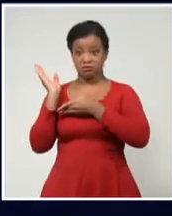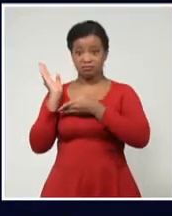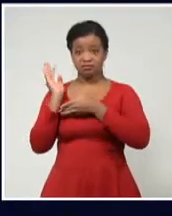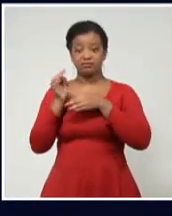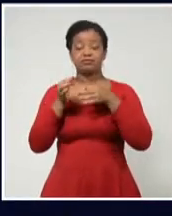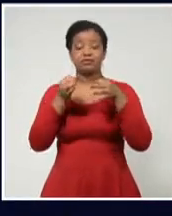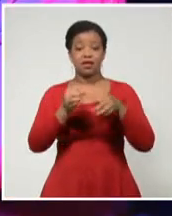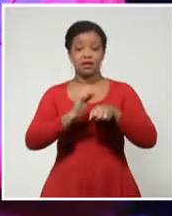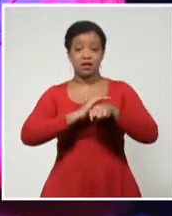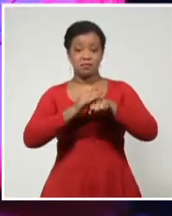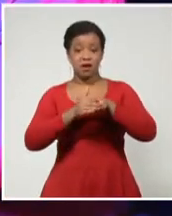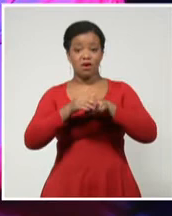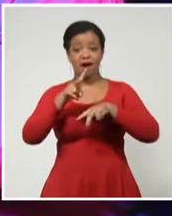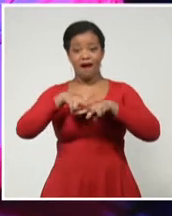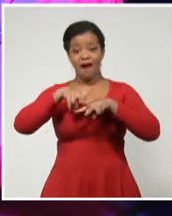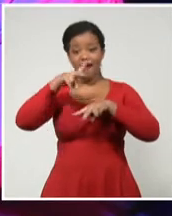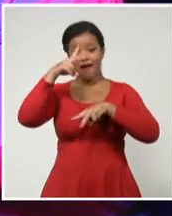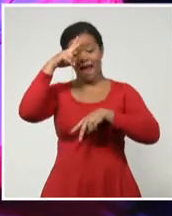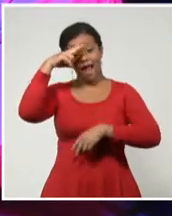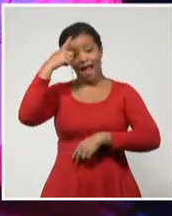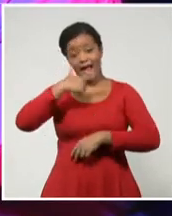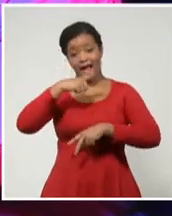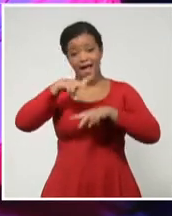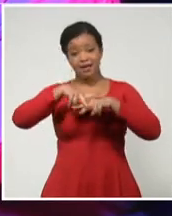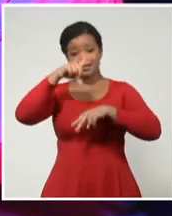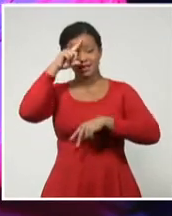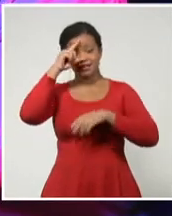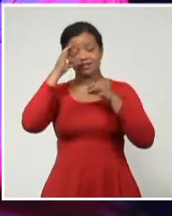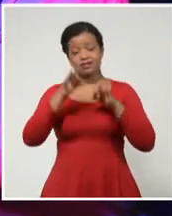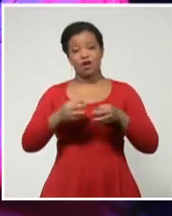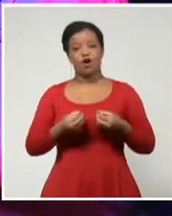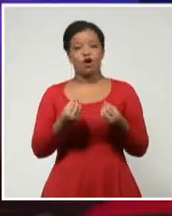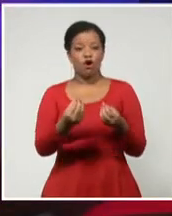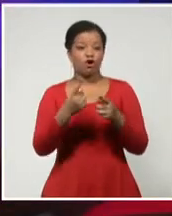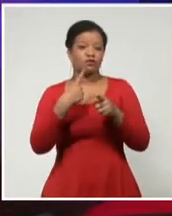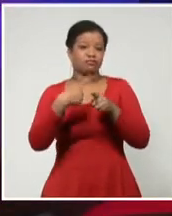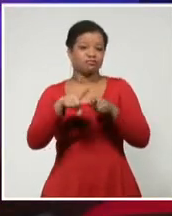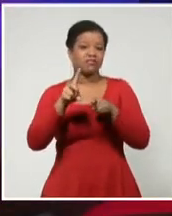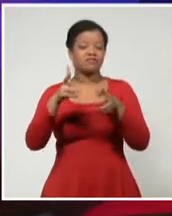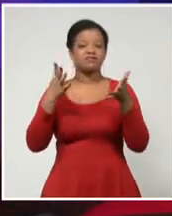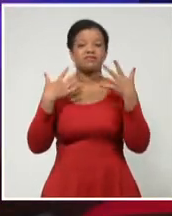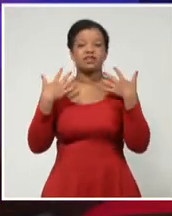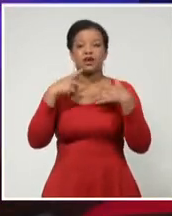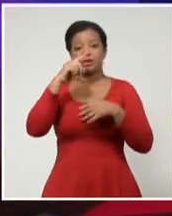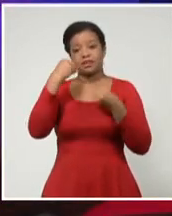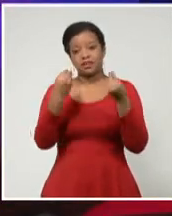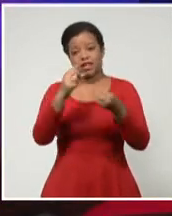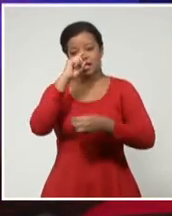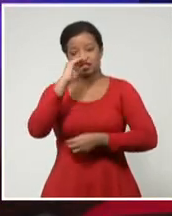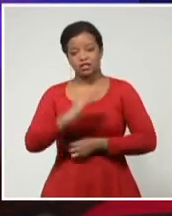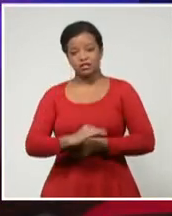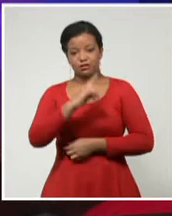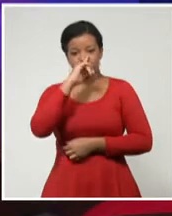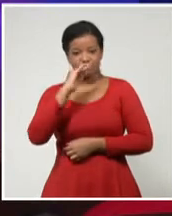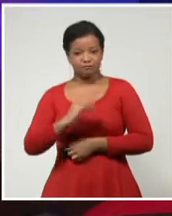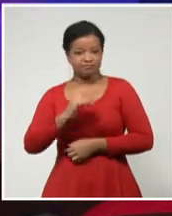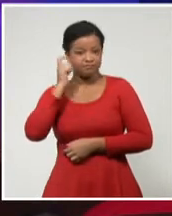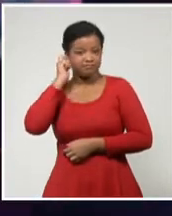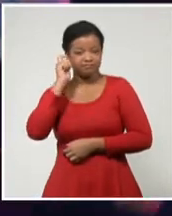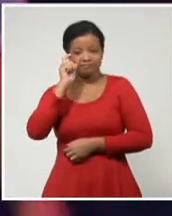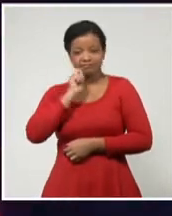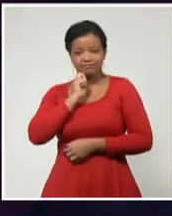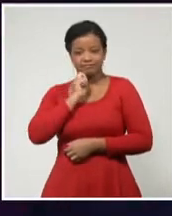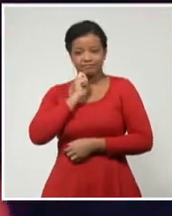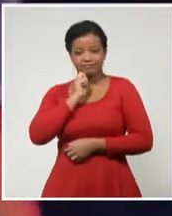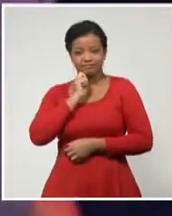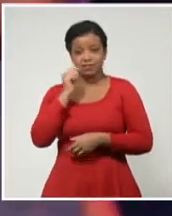Saiz de Mayabeque, es otra de las propuestas para este verano dirigida a los niños y las niñas. Los asistentes pueden disfrutar de